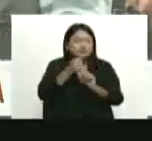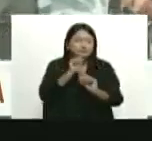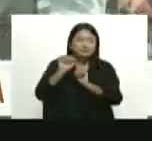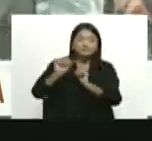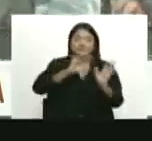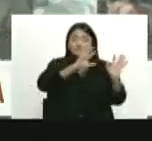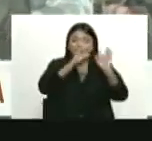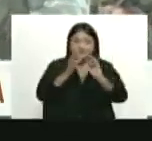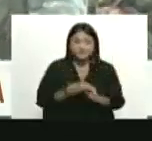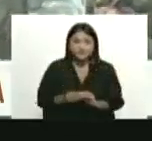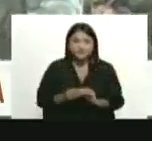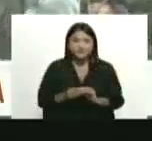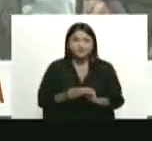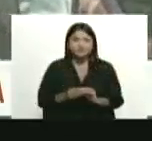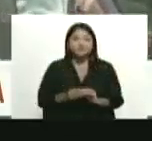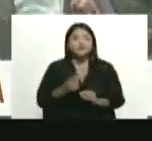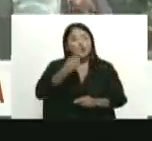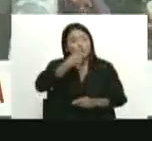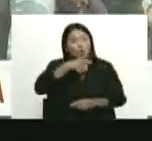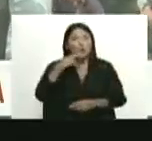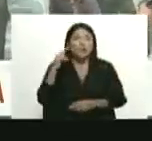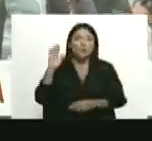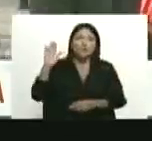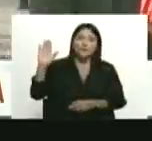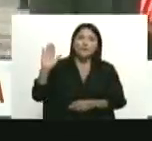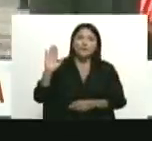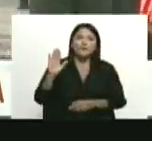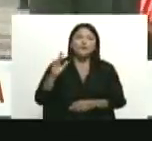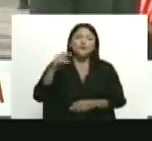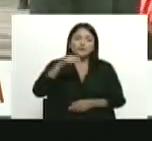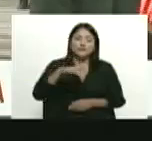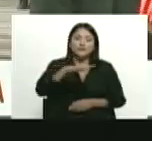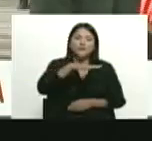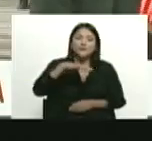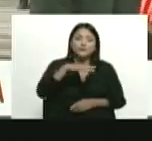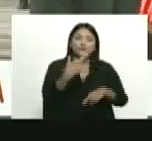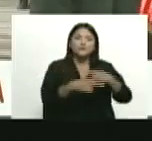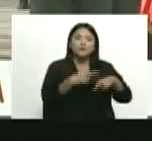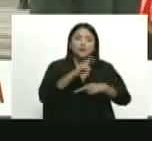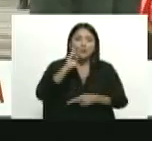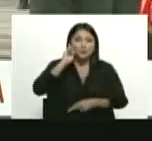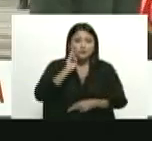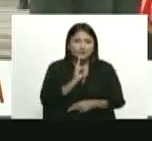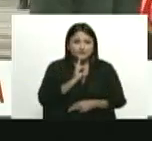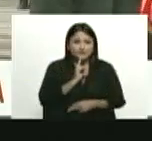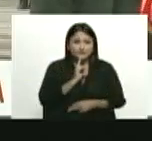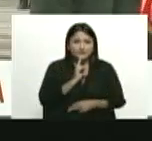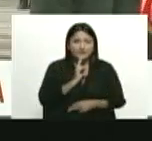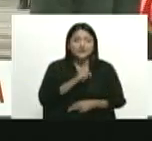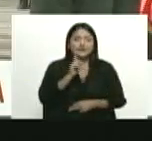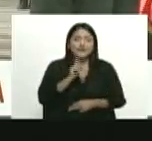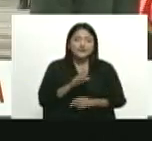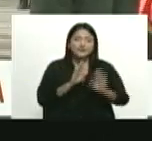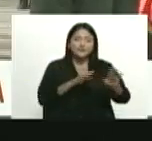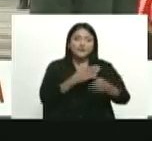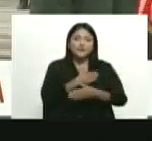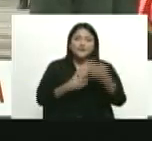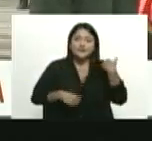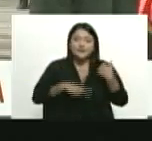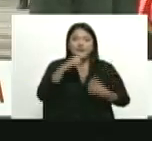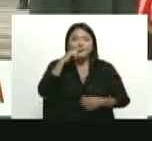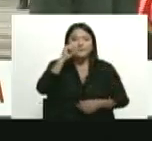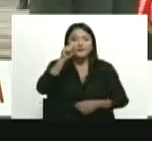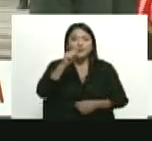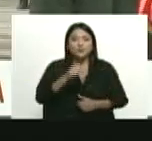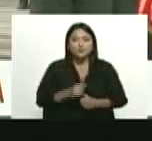hoy reafirmamos nuestro compromiso con la Revolución Bolivariana, nuestro pueblo y con el presidente constitucional de la